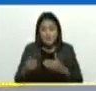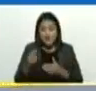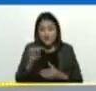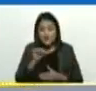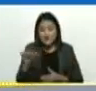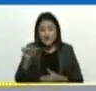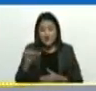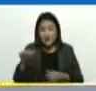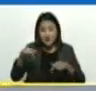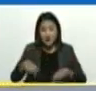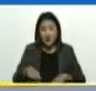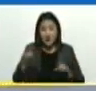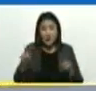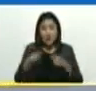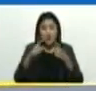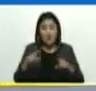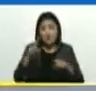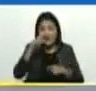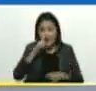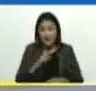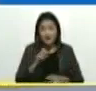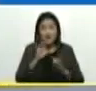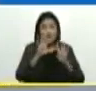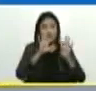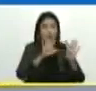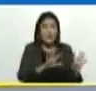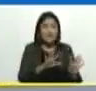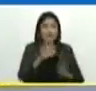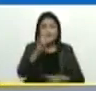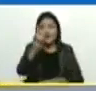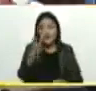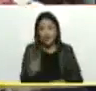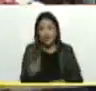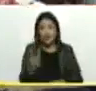cumpliré 92 años.